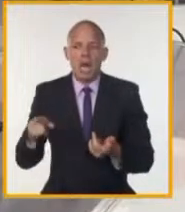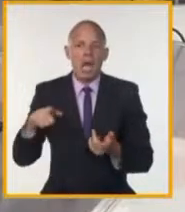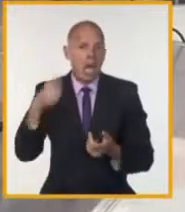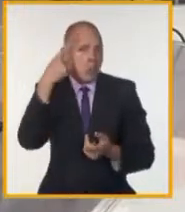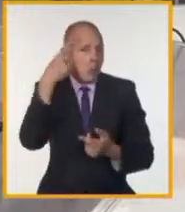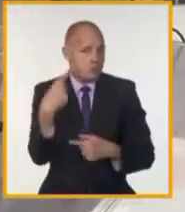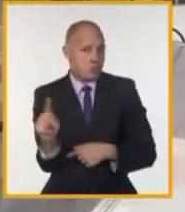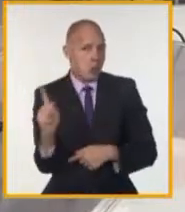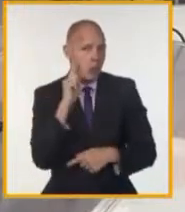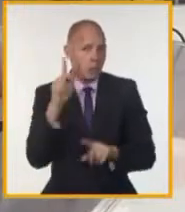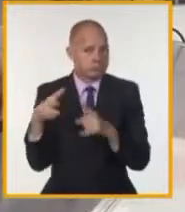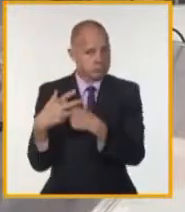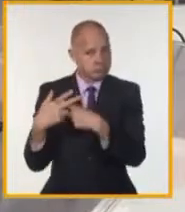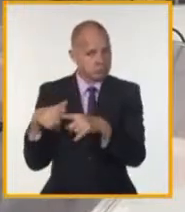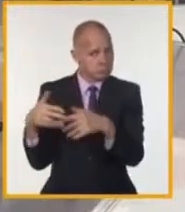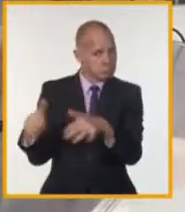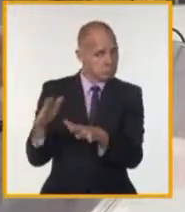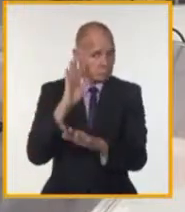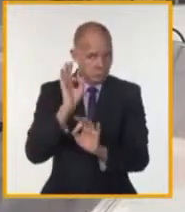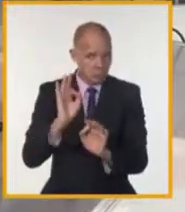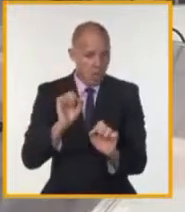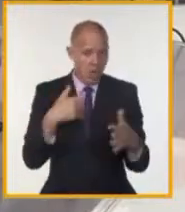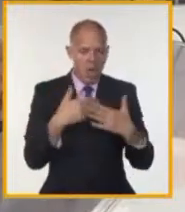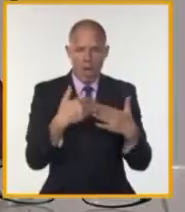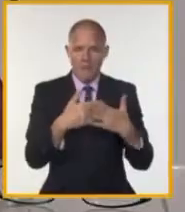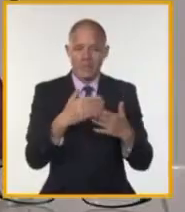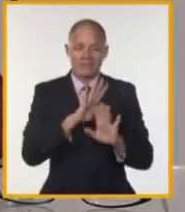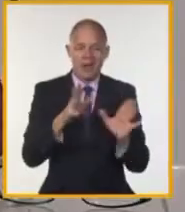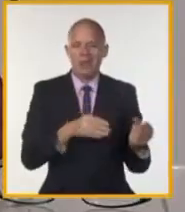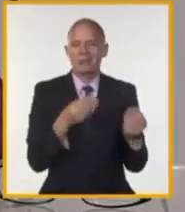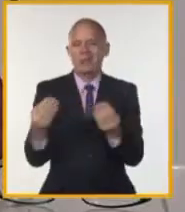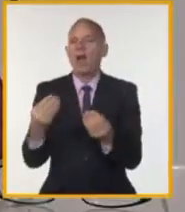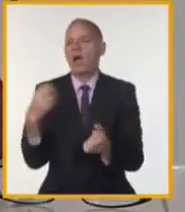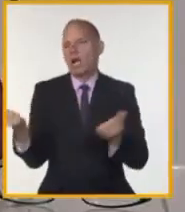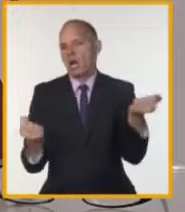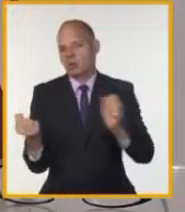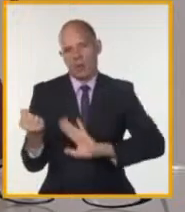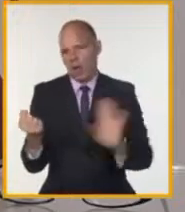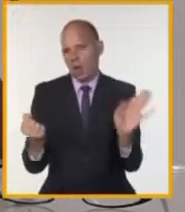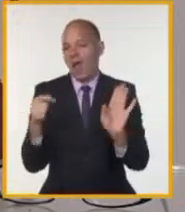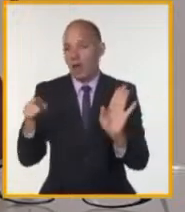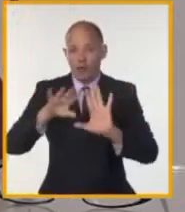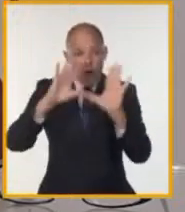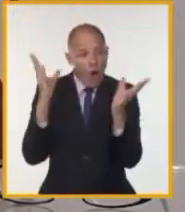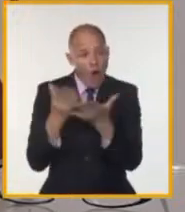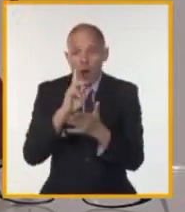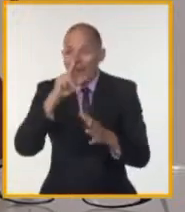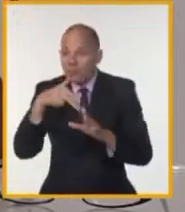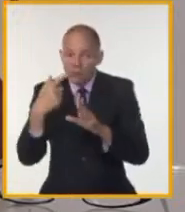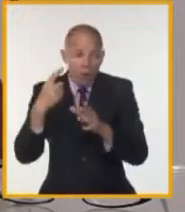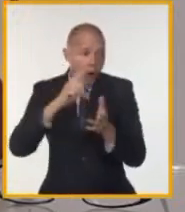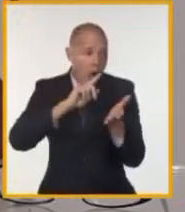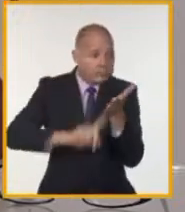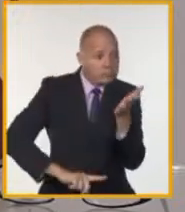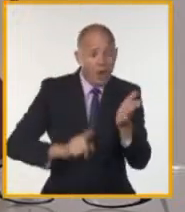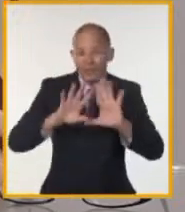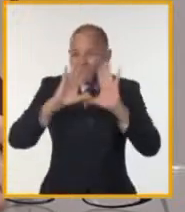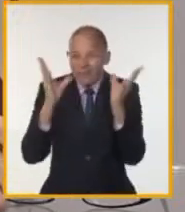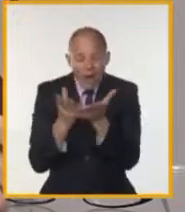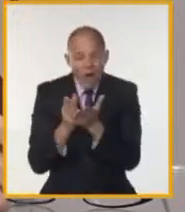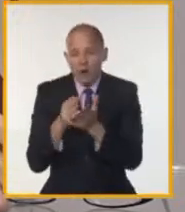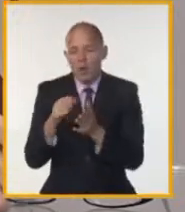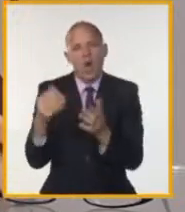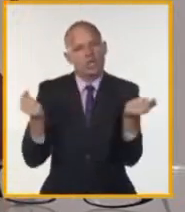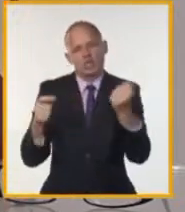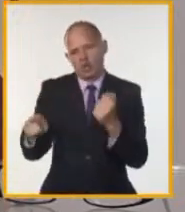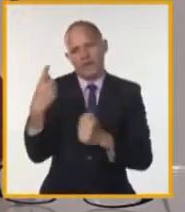Y entonces, eso, gracias a eso, es una empresa que mantiene un CDT y un CAC, que es digno de merecerle. Le destaca también esos recursos humanos que son los choferes,